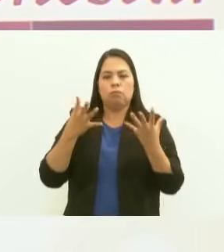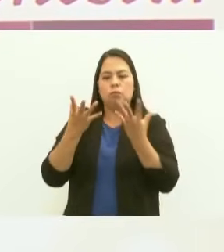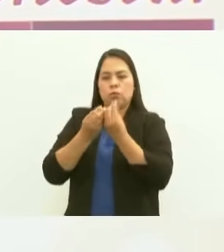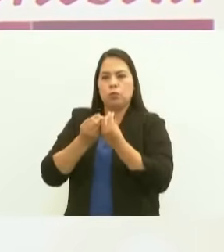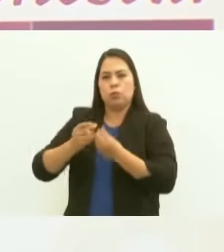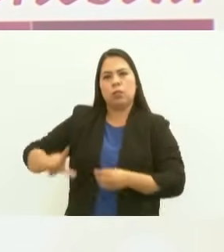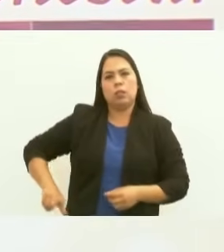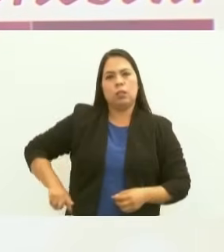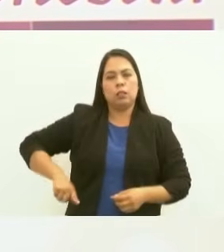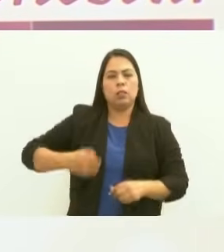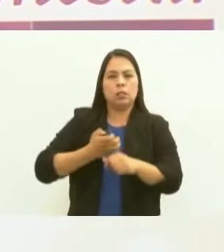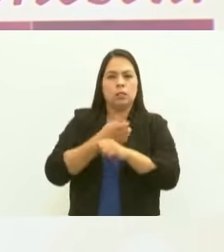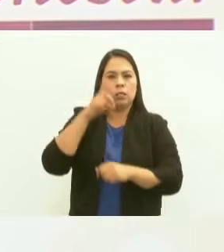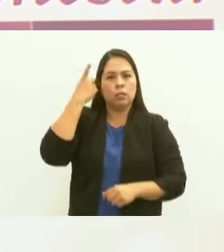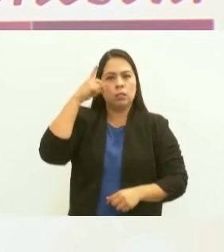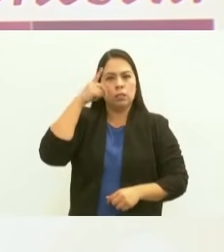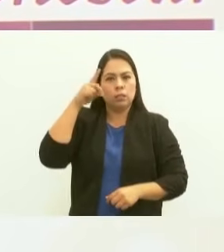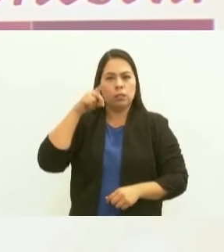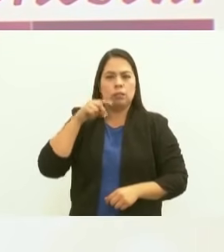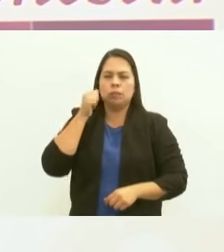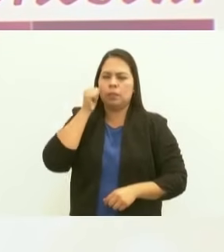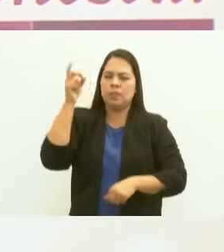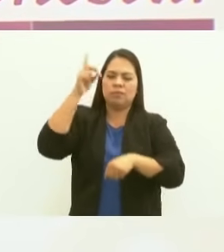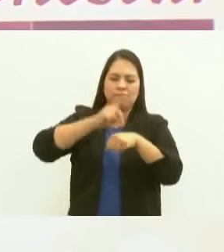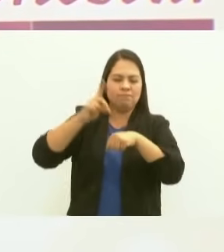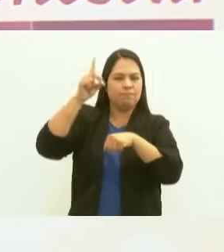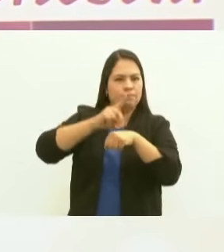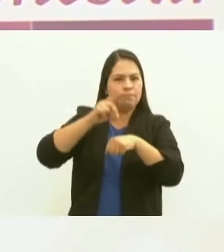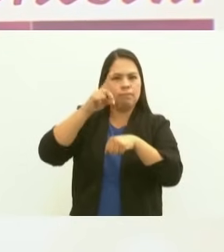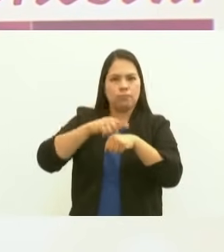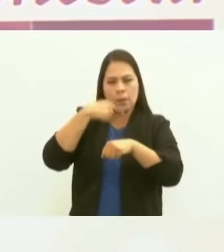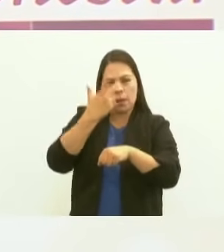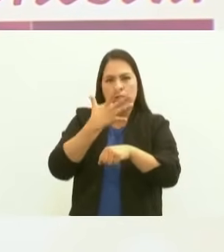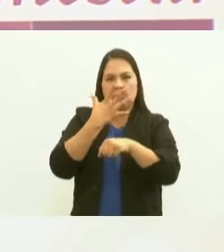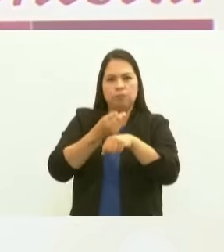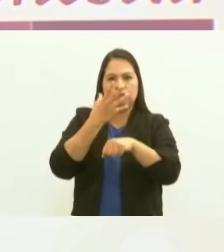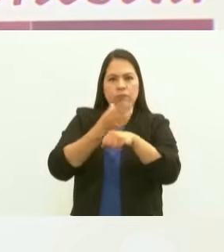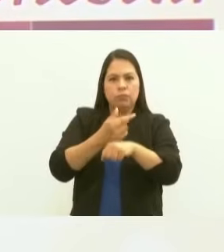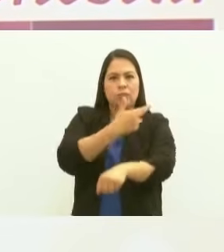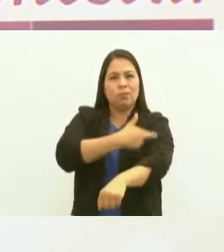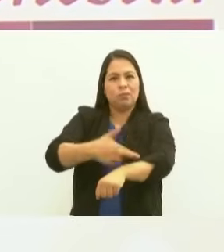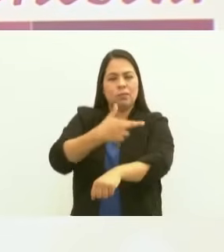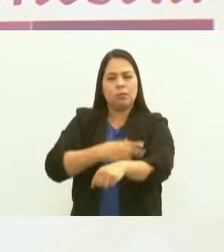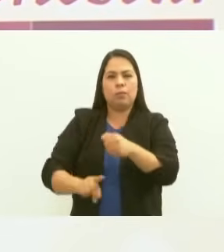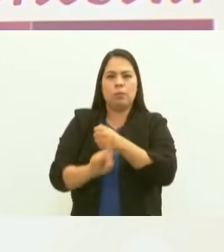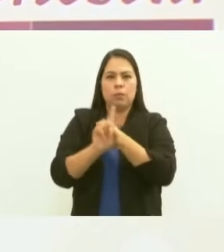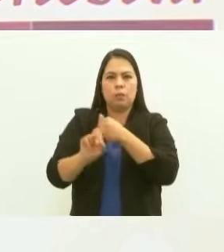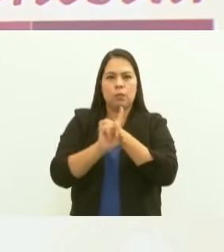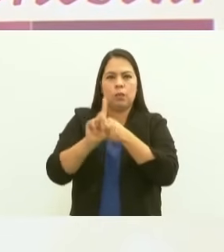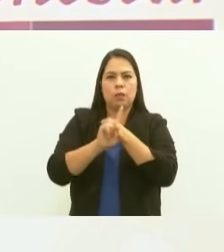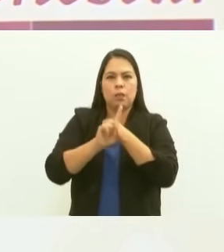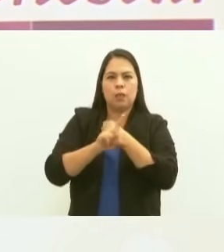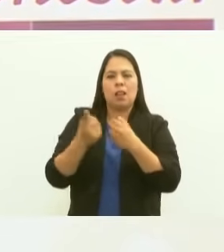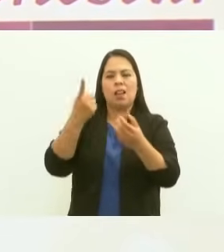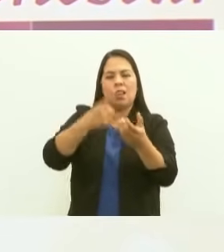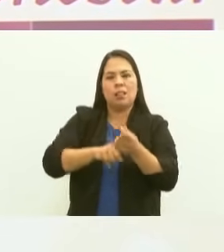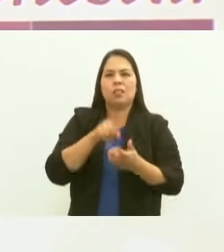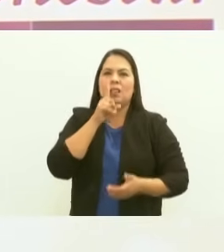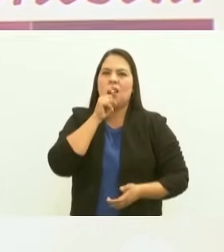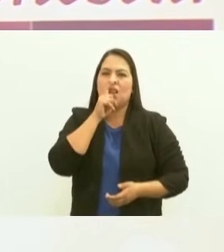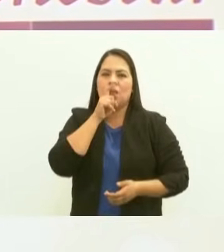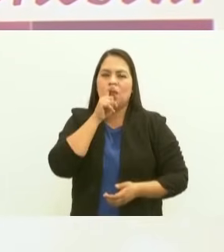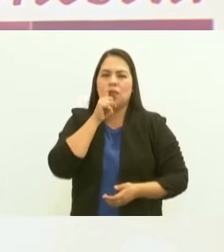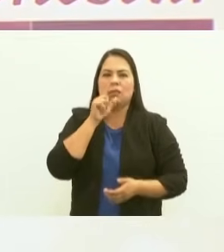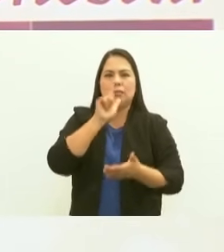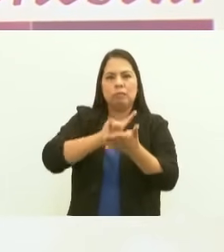estado de Durango, trabajamos todos los días para remediar los problemas de agua, drenaje y saneamiento del estado. Este